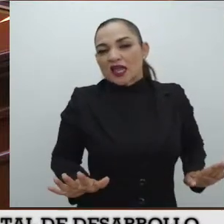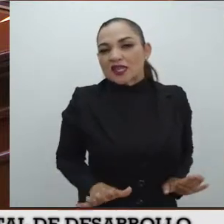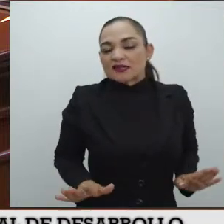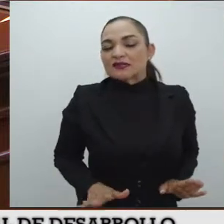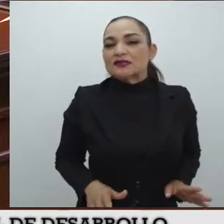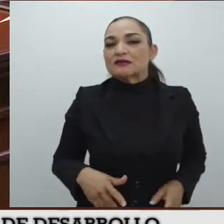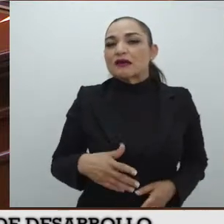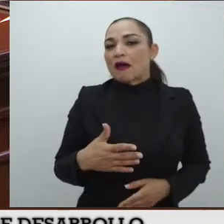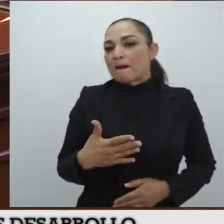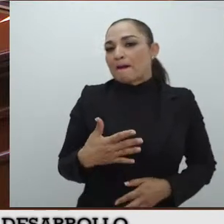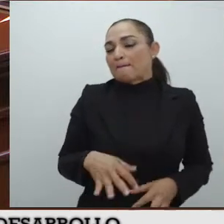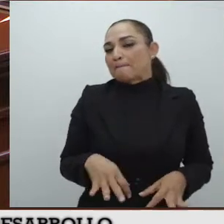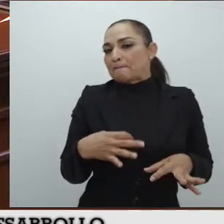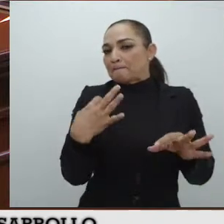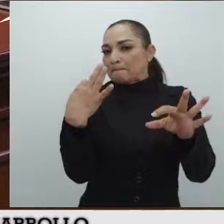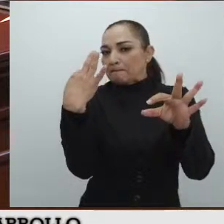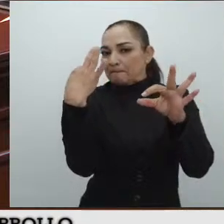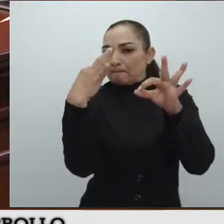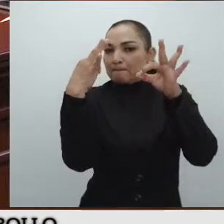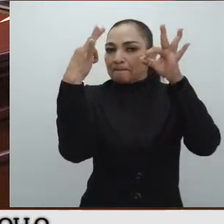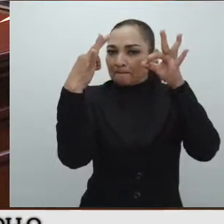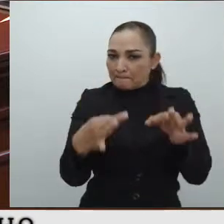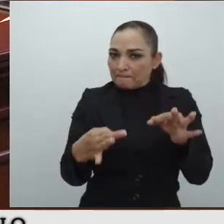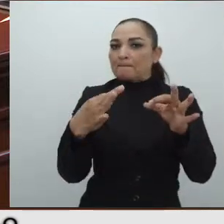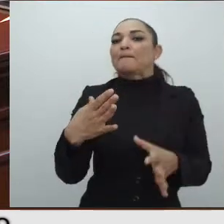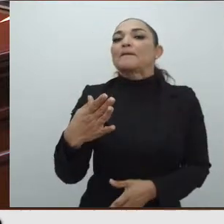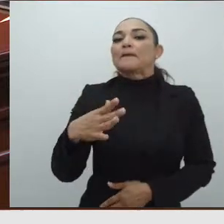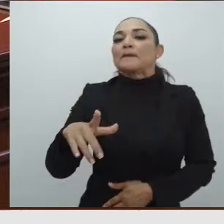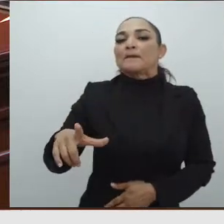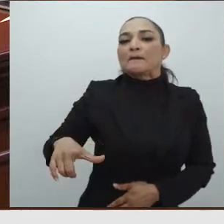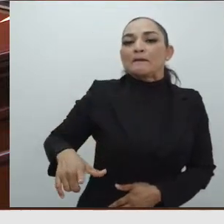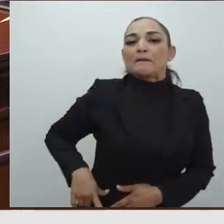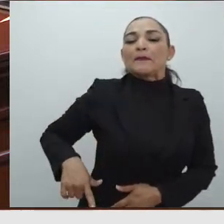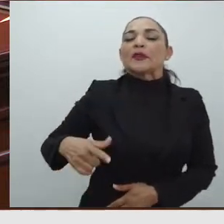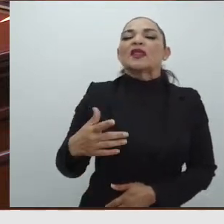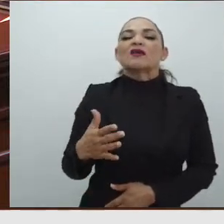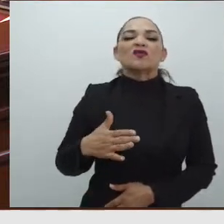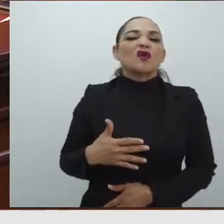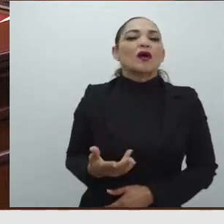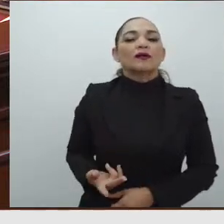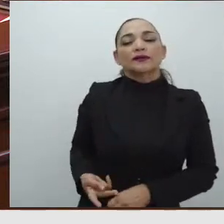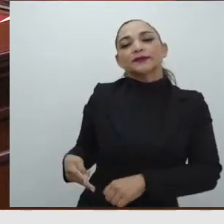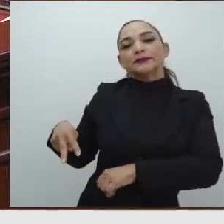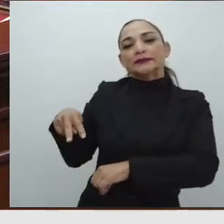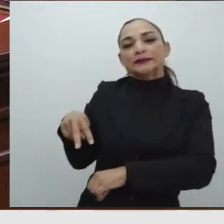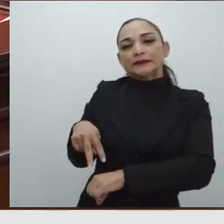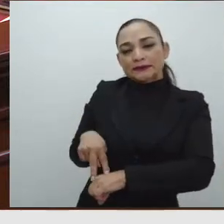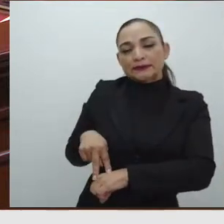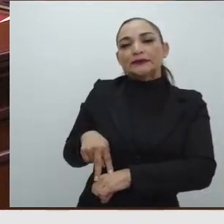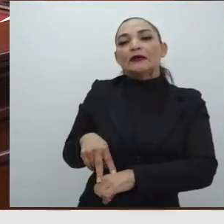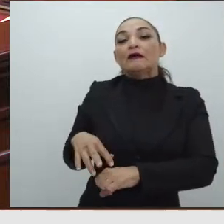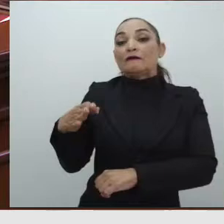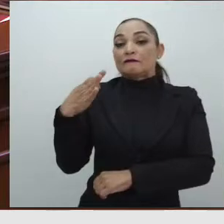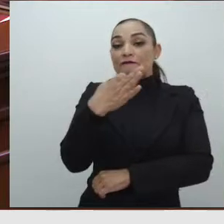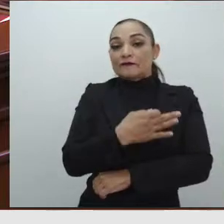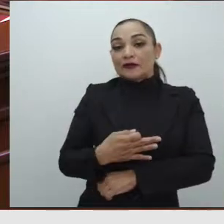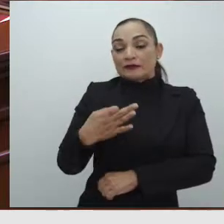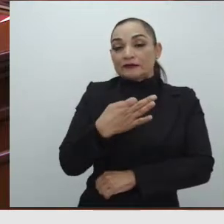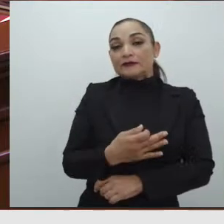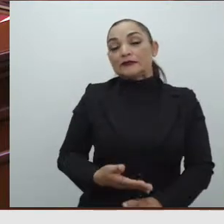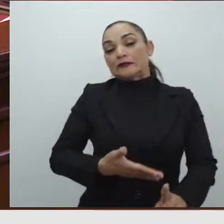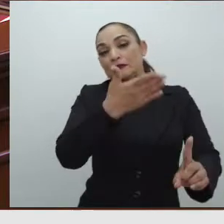gobierno. Hoy, desde esta tribuna, felicito al Ejecutivo